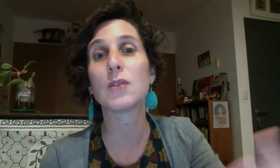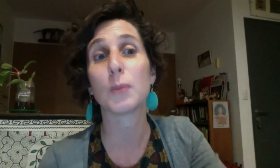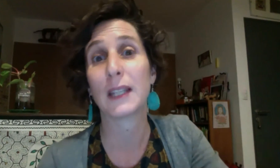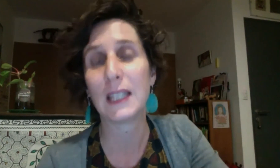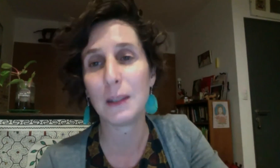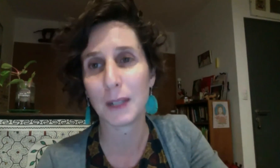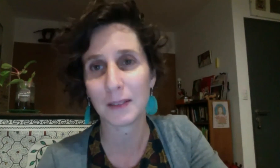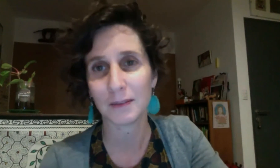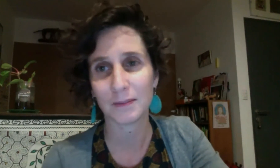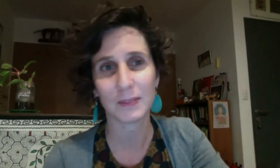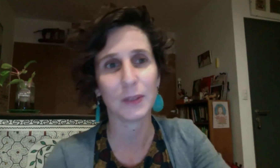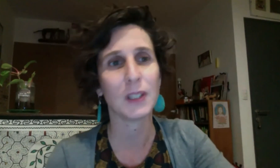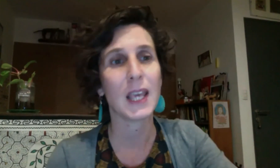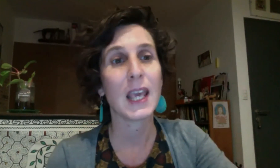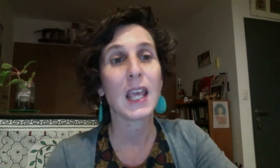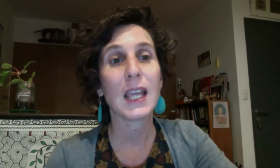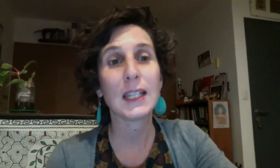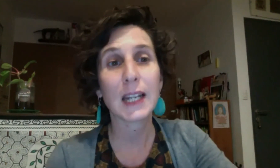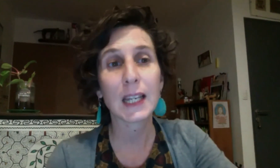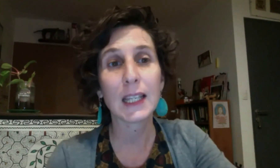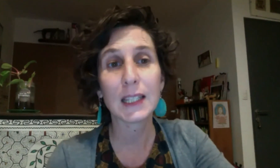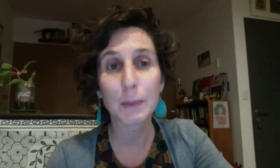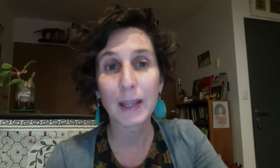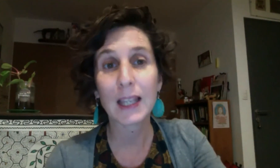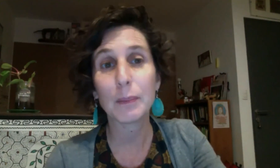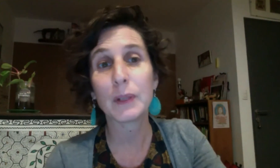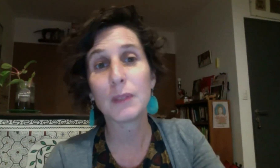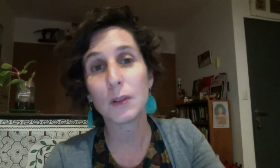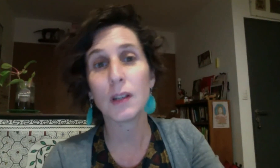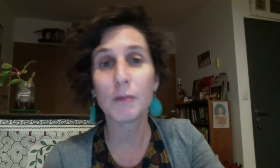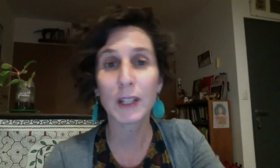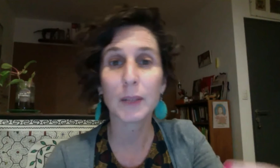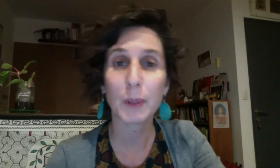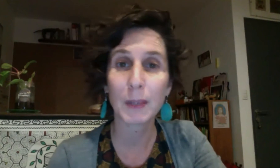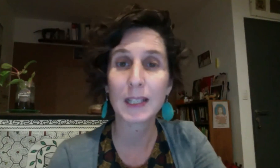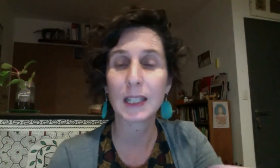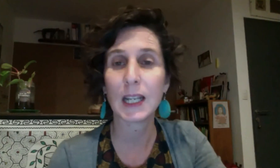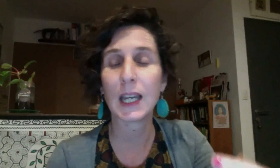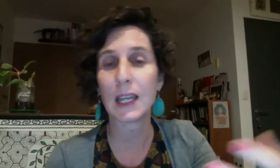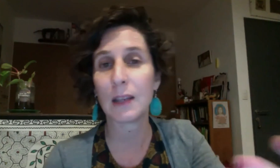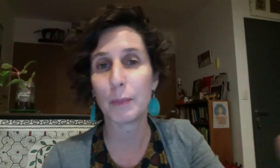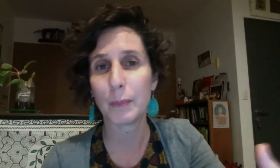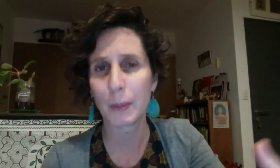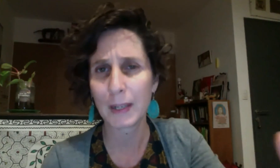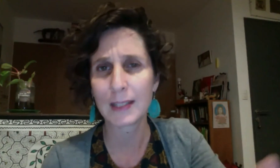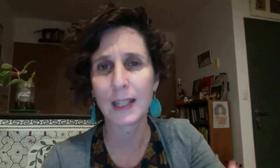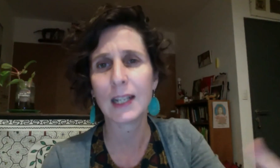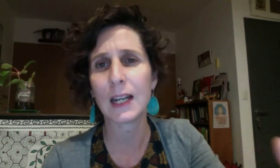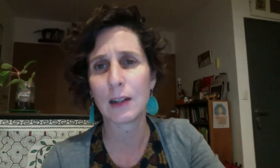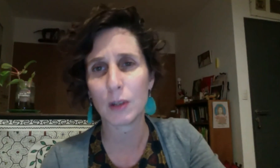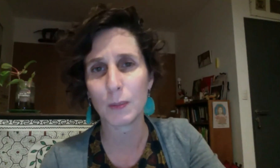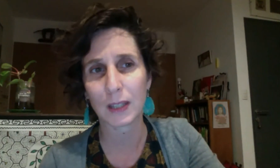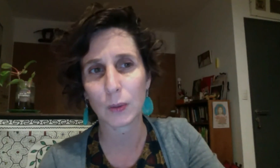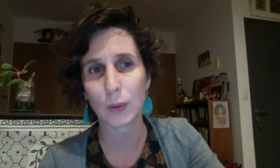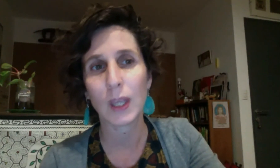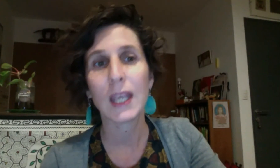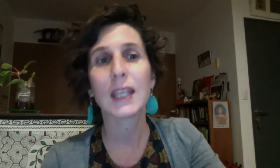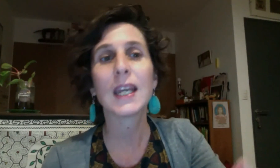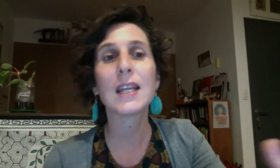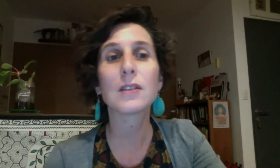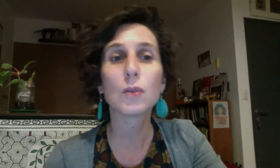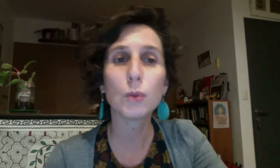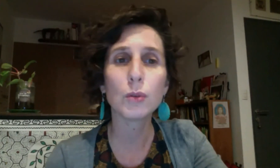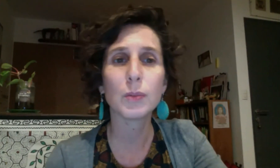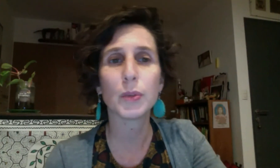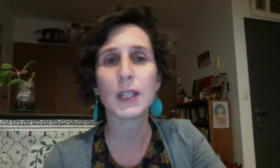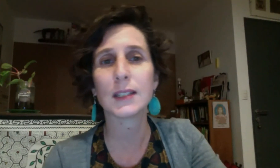pregunta subjetiva, ¿no? El traje de tapada permitió a las mujeres permanecer en el anonimato. ¿Qué